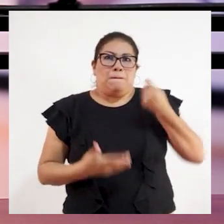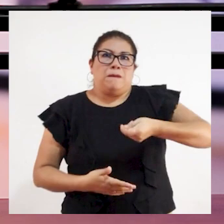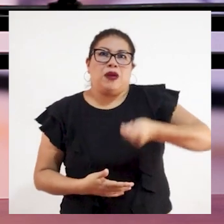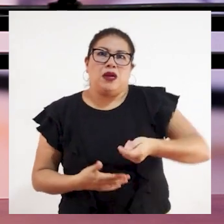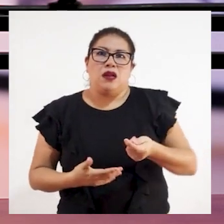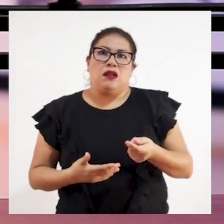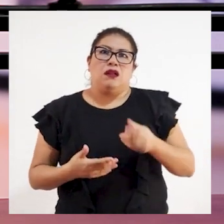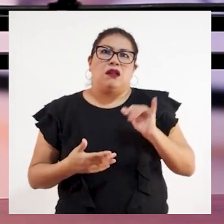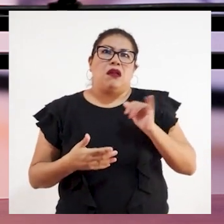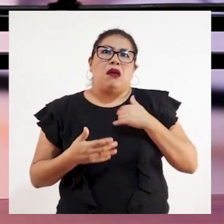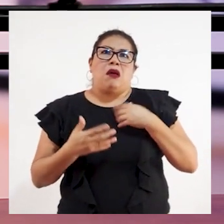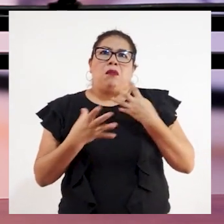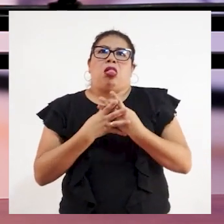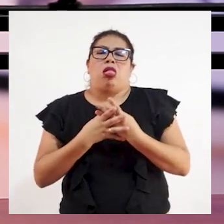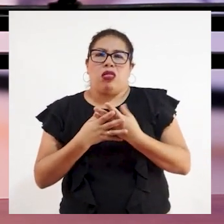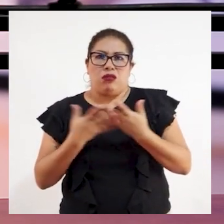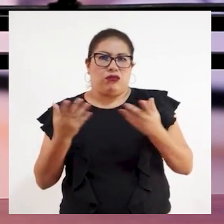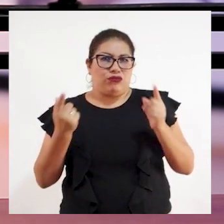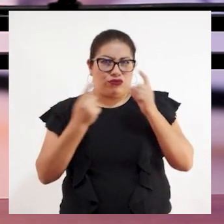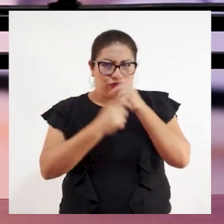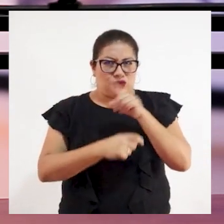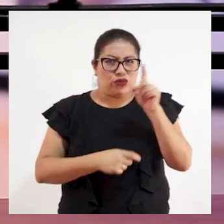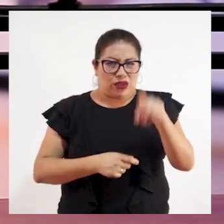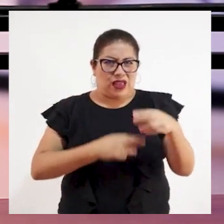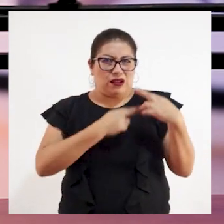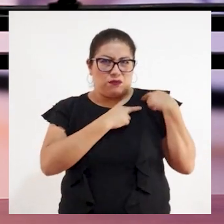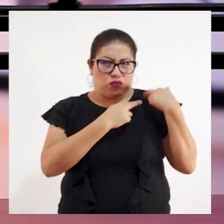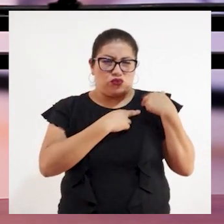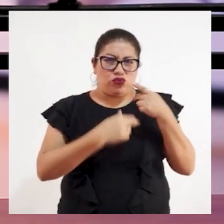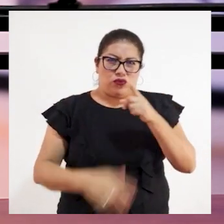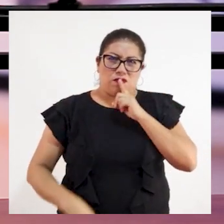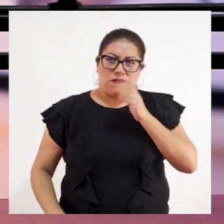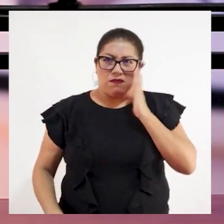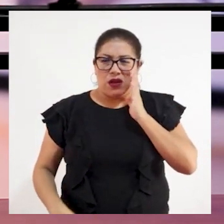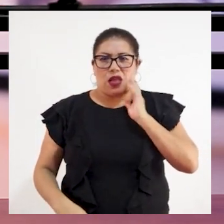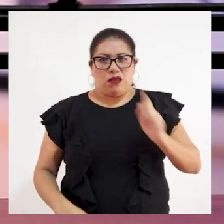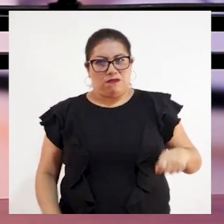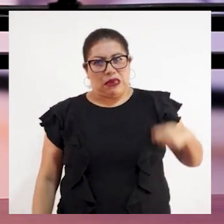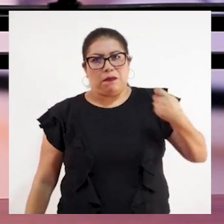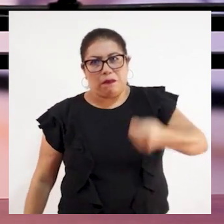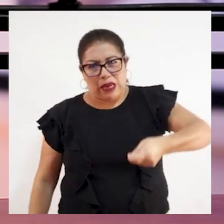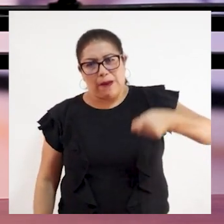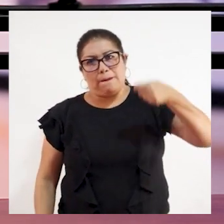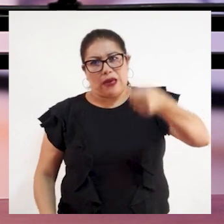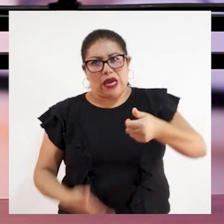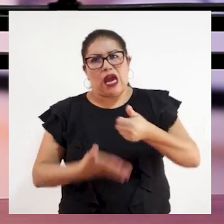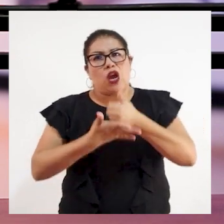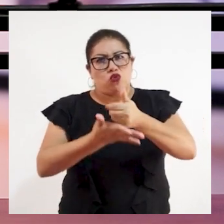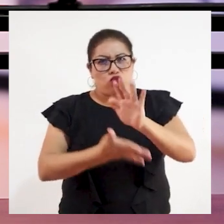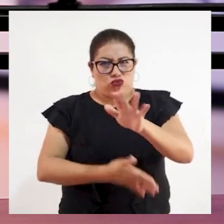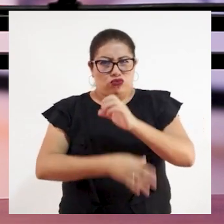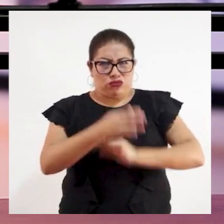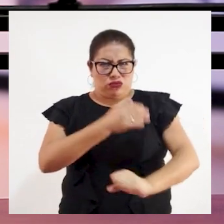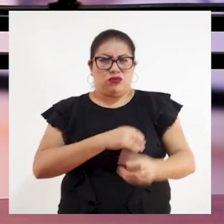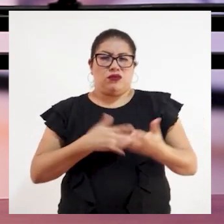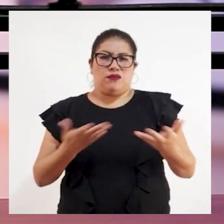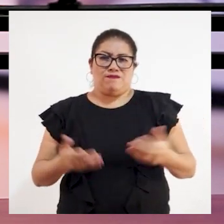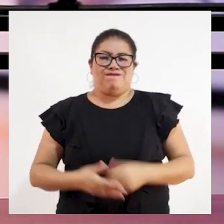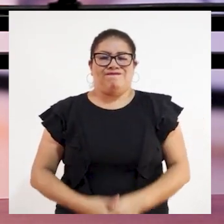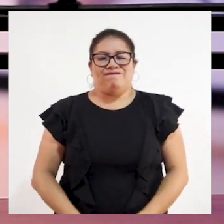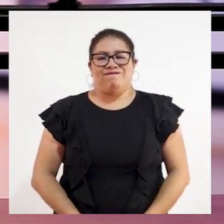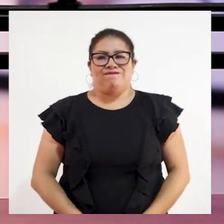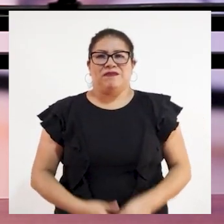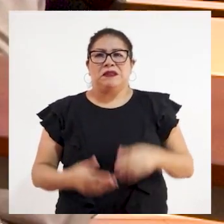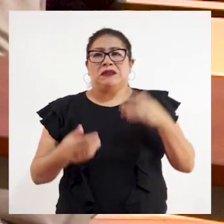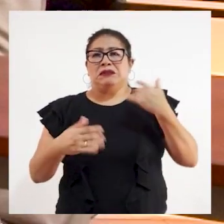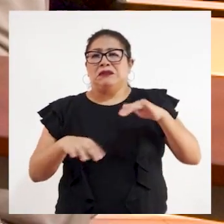priven de libertad. Cumple con tu función de padre, de ser humano, y asiste a tus hijos.